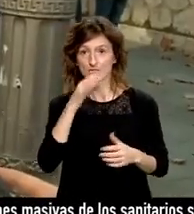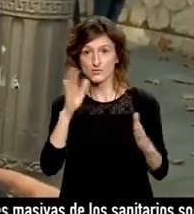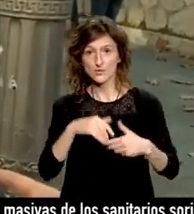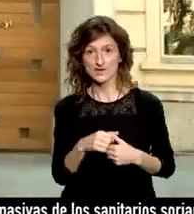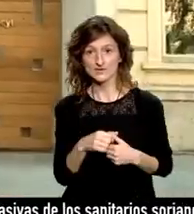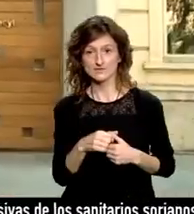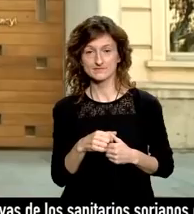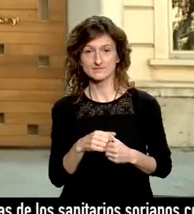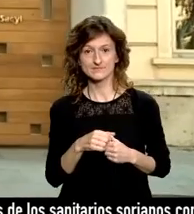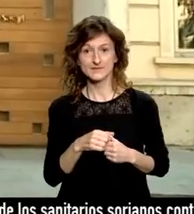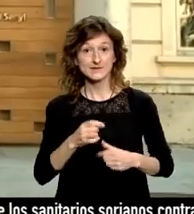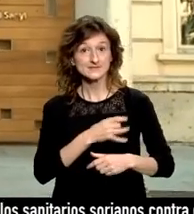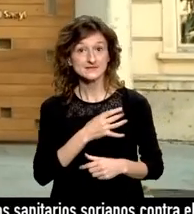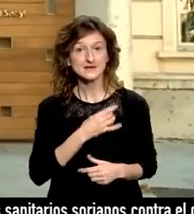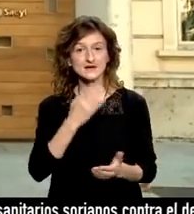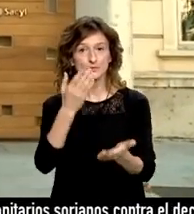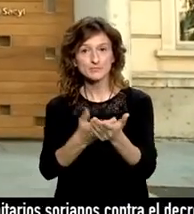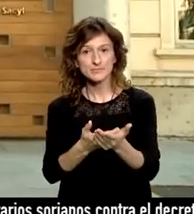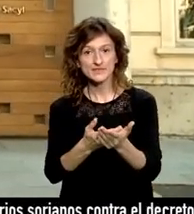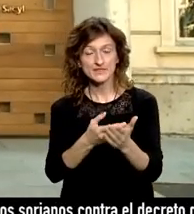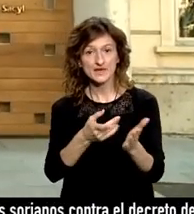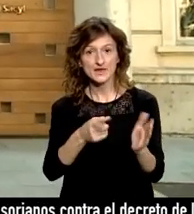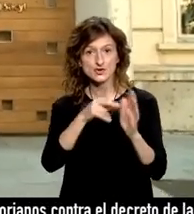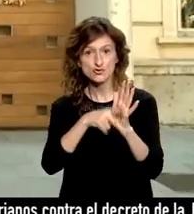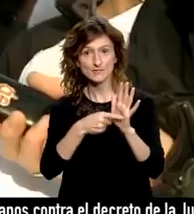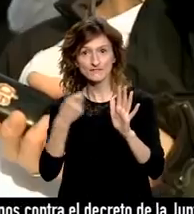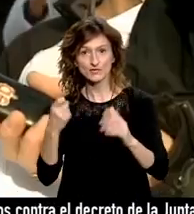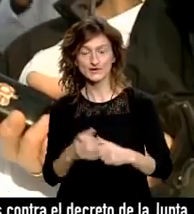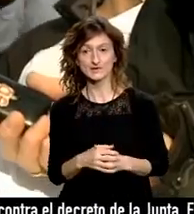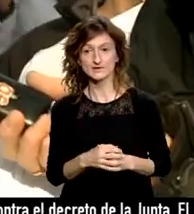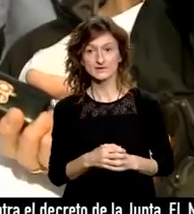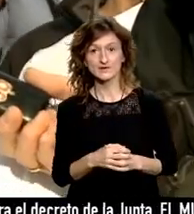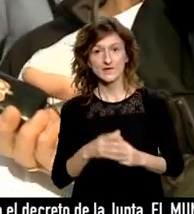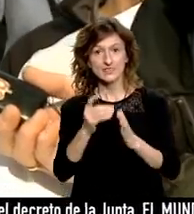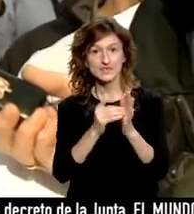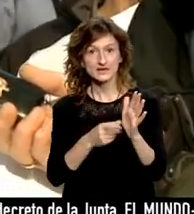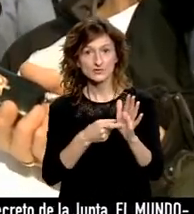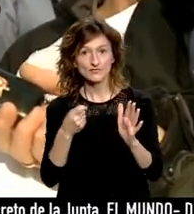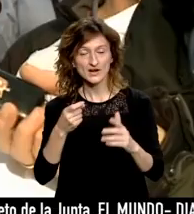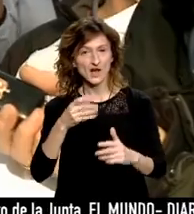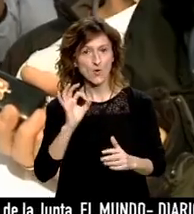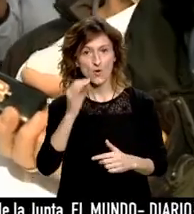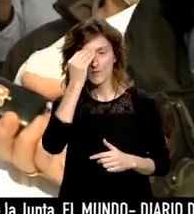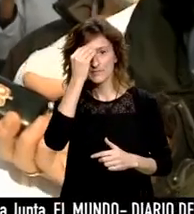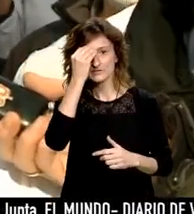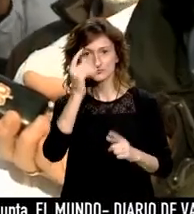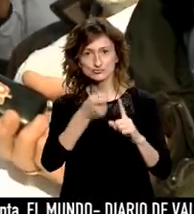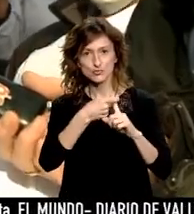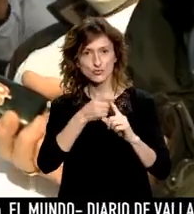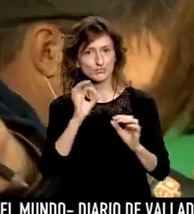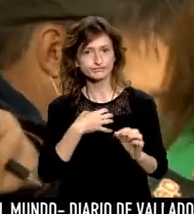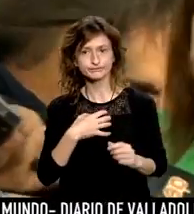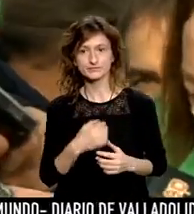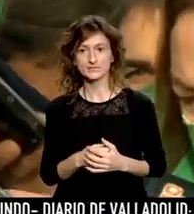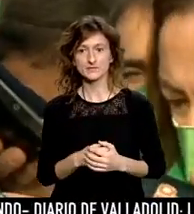otras comunidades. Todos los sindicatos piden la retirada de la norma. Se retira el decreto, pues desde luego creemos que esto no se va a poder solucionar